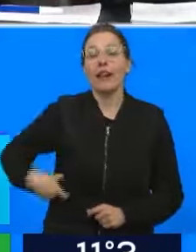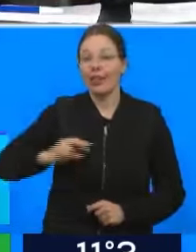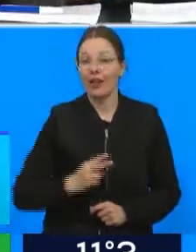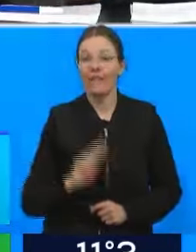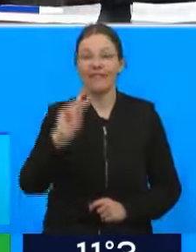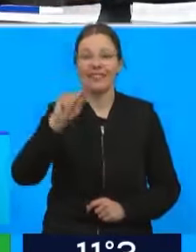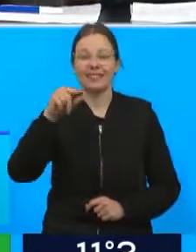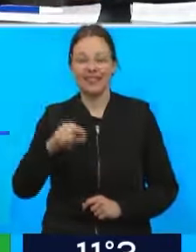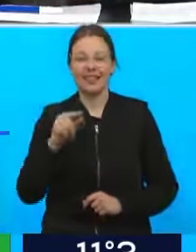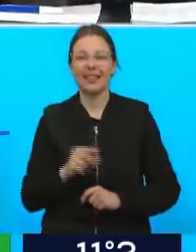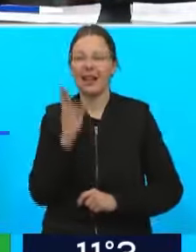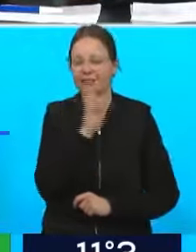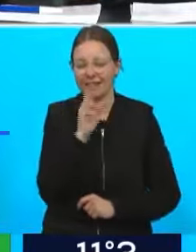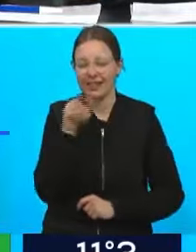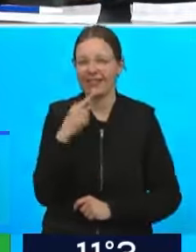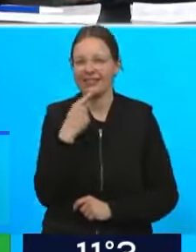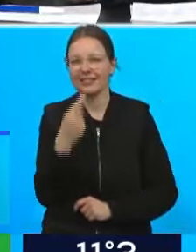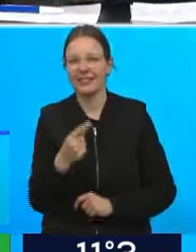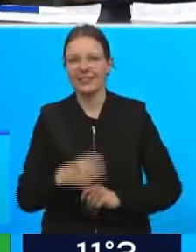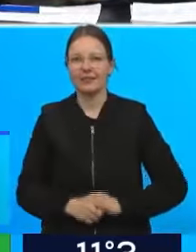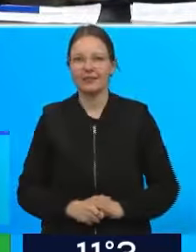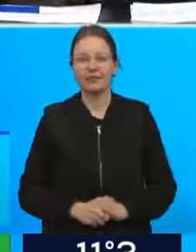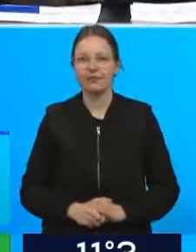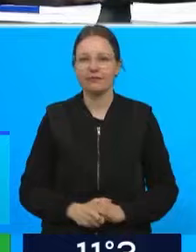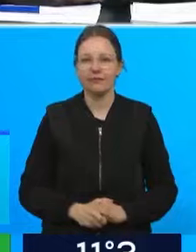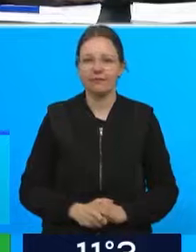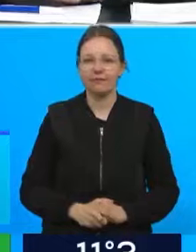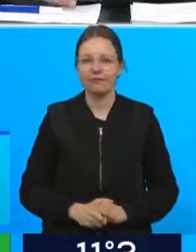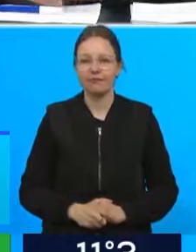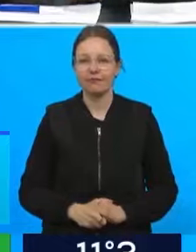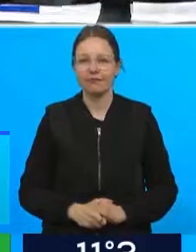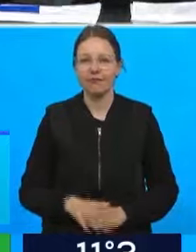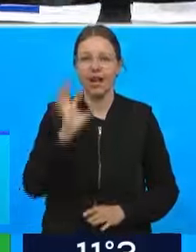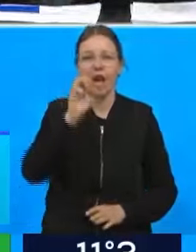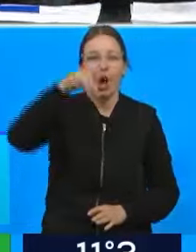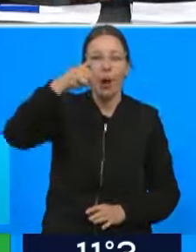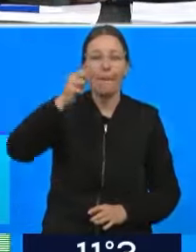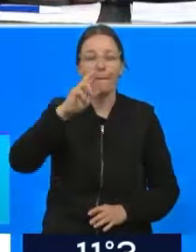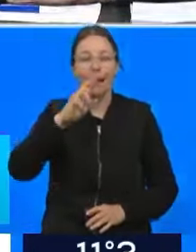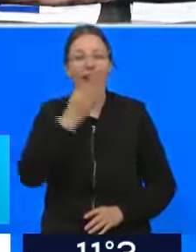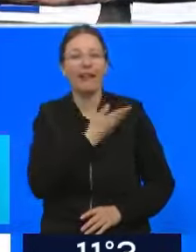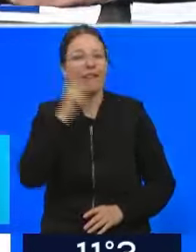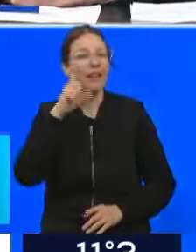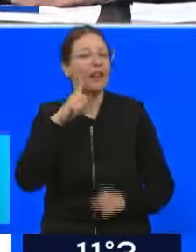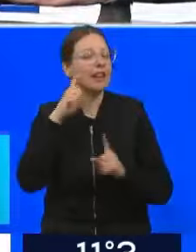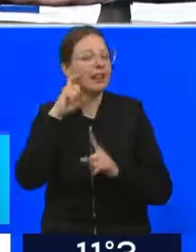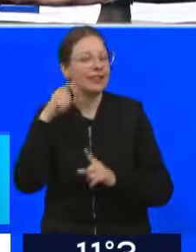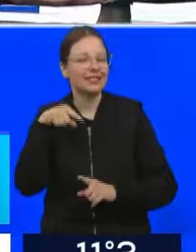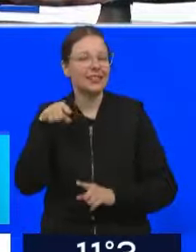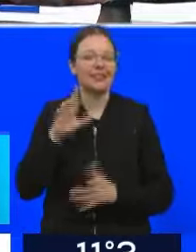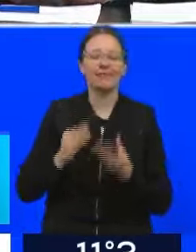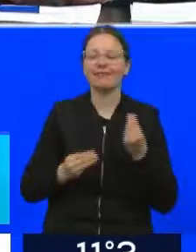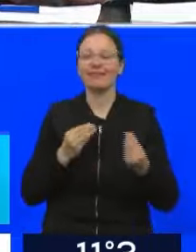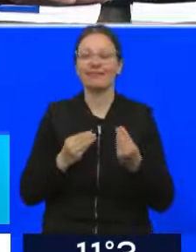conoce bien el paño allí, y dice, aquí hay demagogia en lo que está haciendo particularmente Omar Félix. Y los radicales del sur, particularmente de